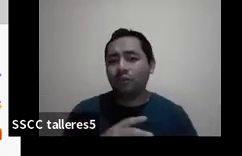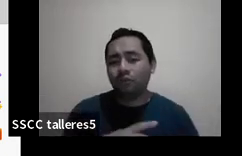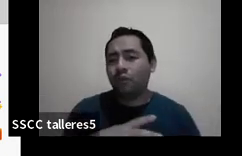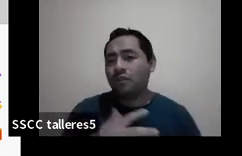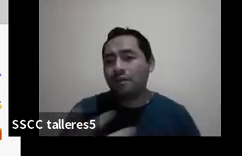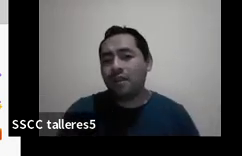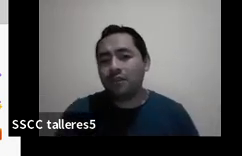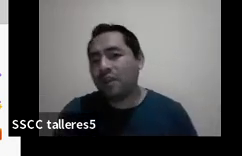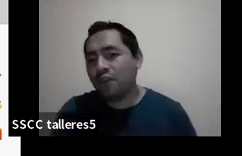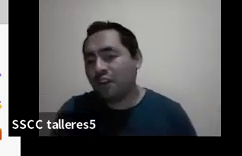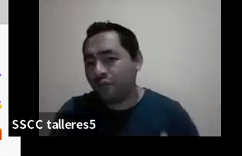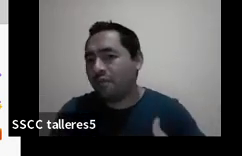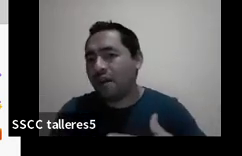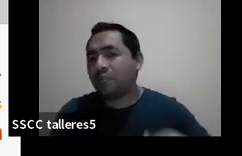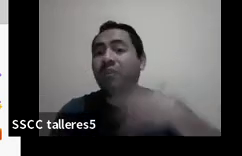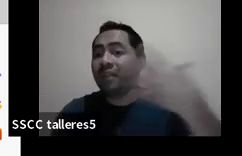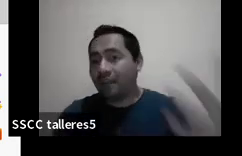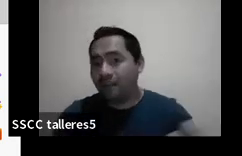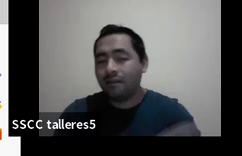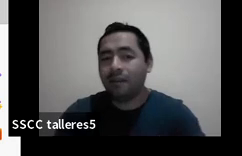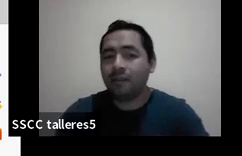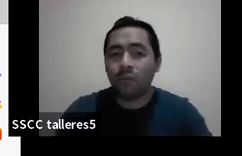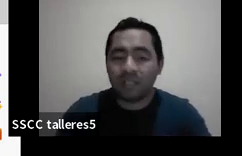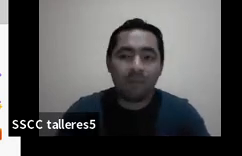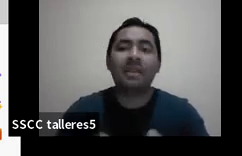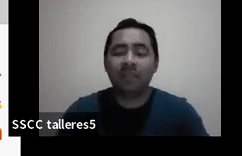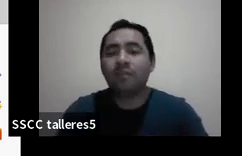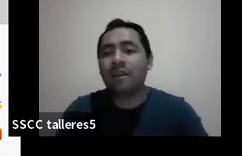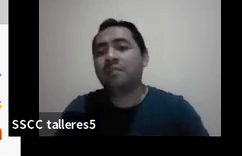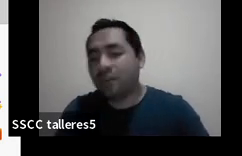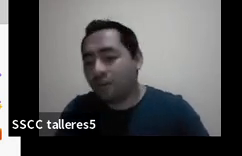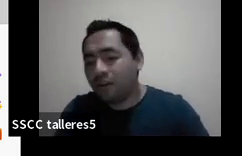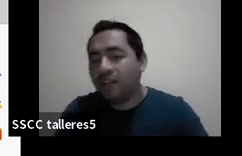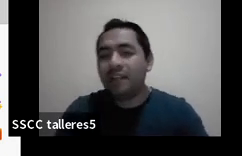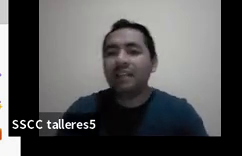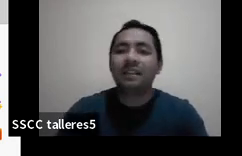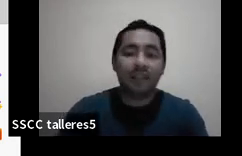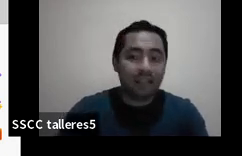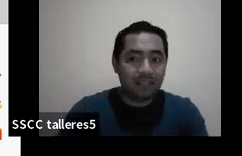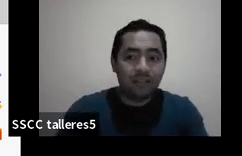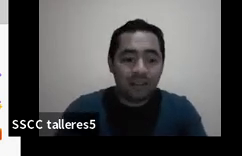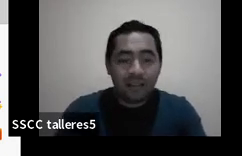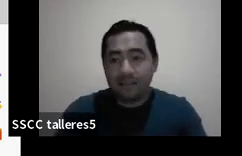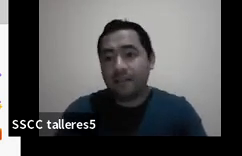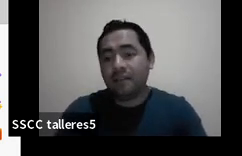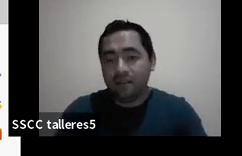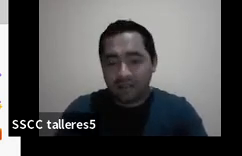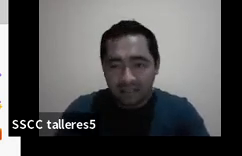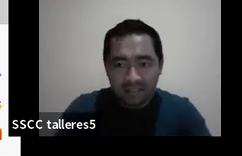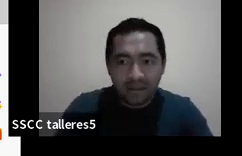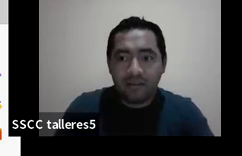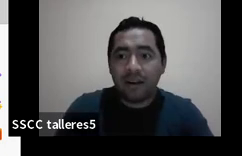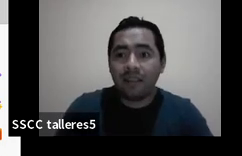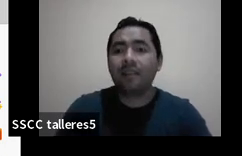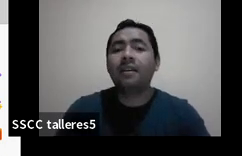no. Tú no has hablado español de forma espontánea, ¿ya? Tú has aprendido a hablar español. Te han enseñado en casa, te